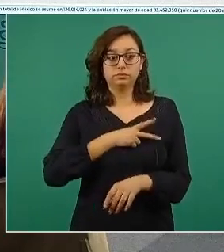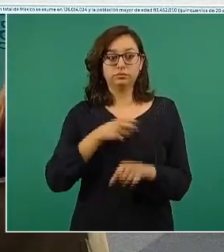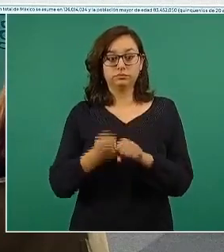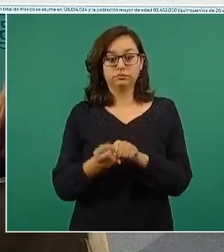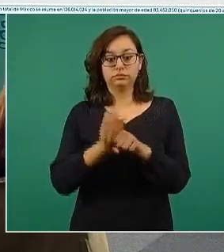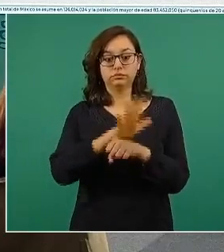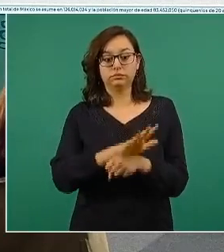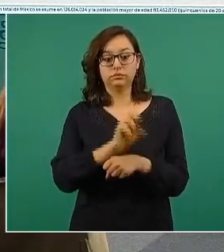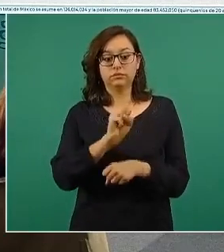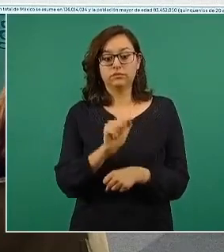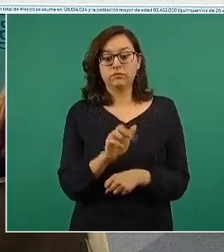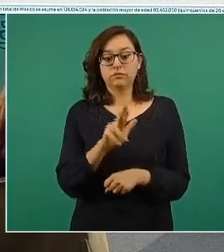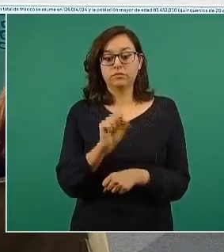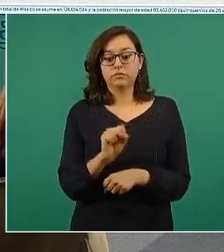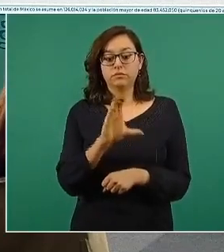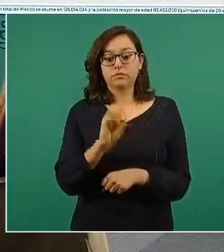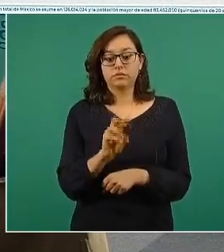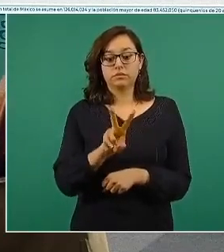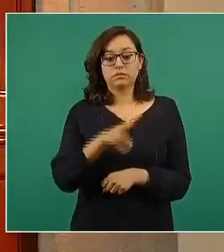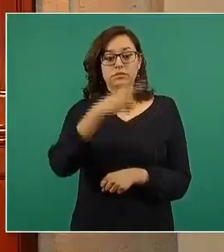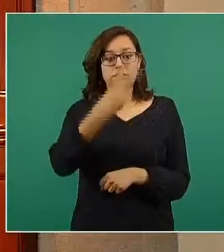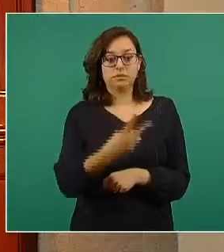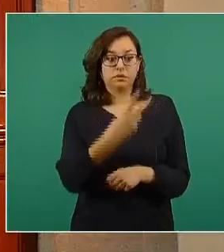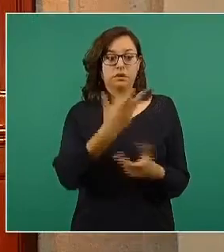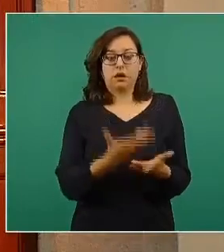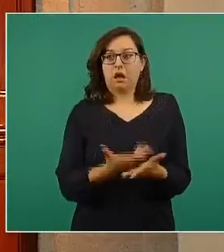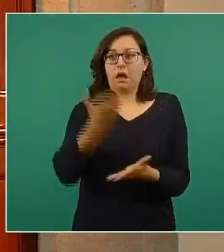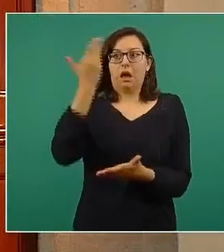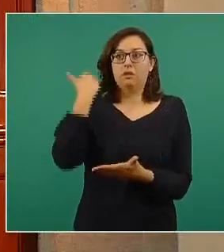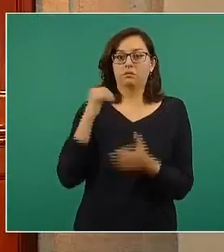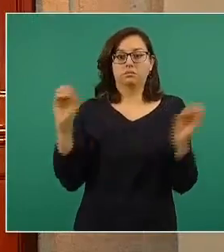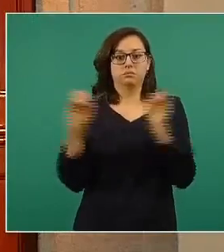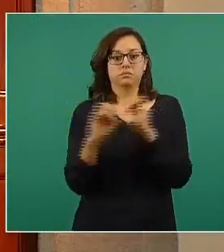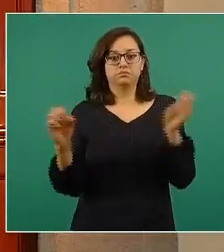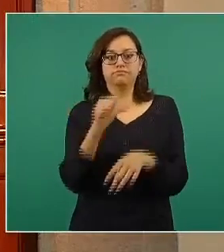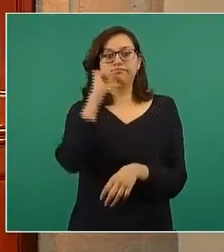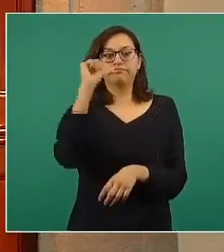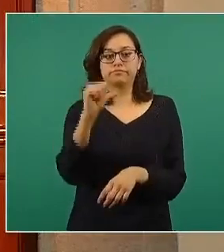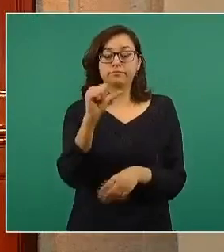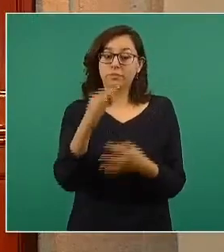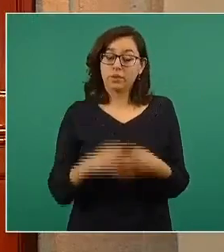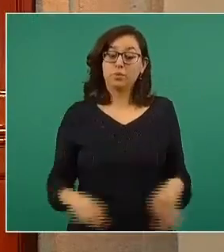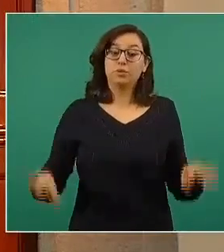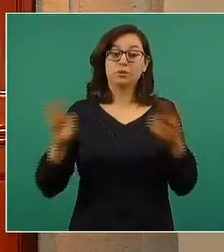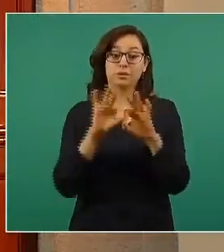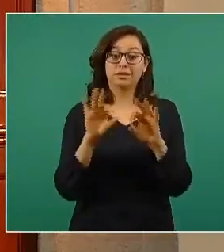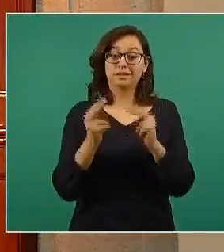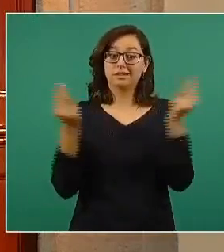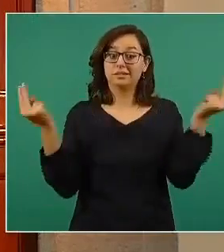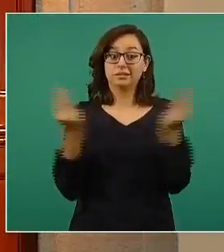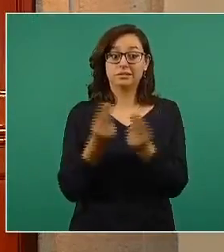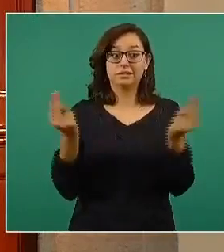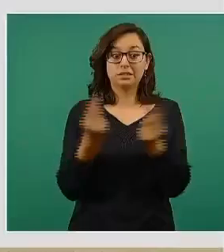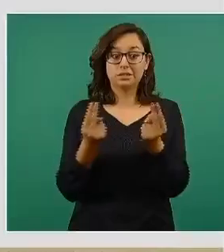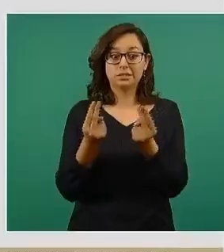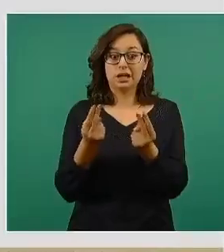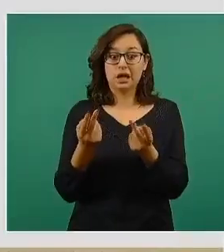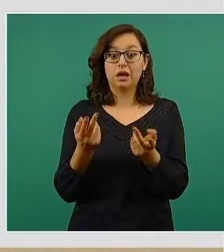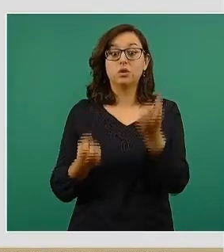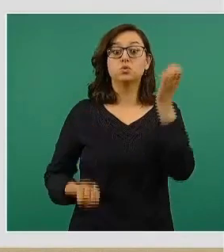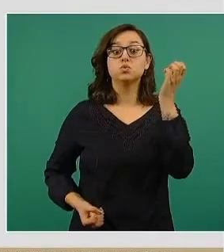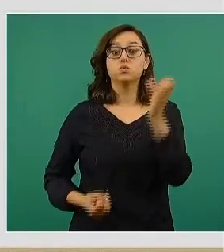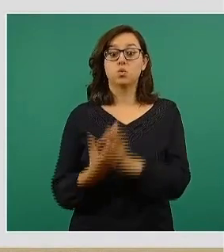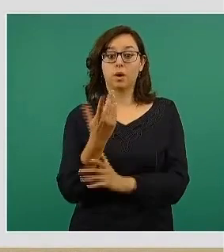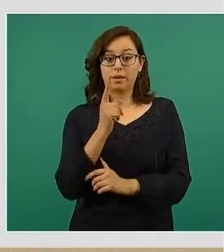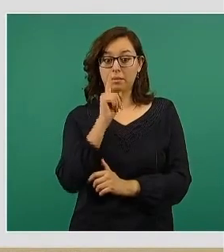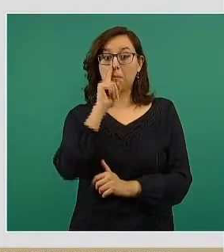el mundo, pues teníamos que desarrollar una prueba de laboratorio para poder identificar la presencia y por lo